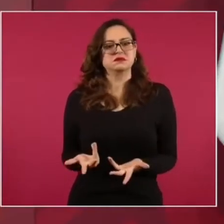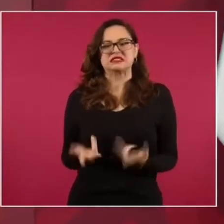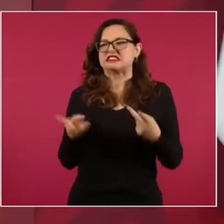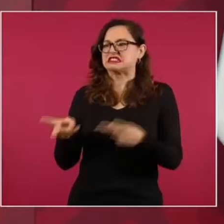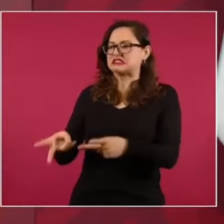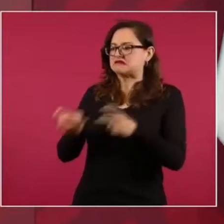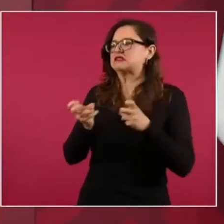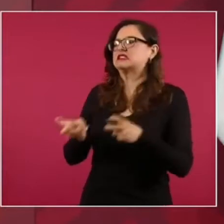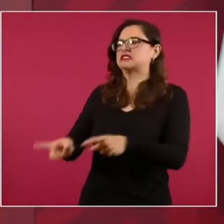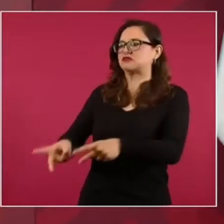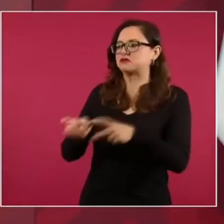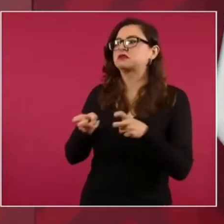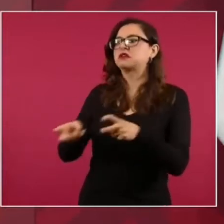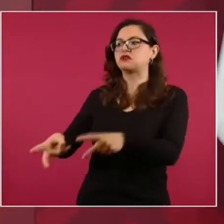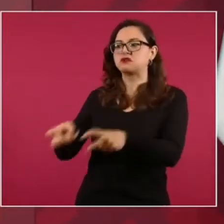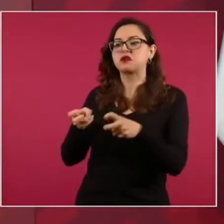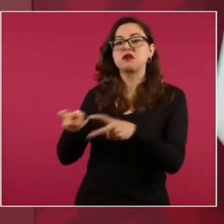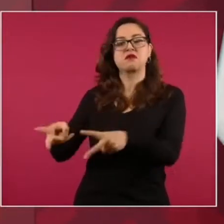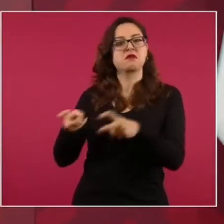a robárselo todo,